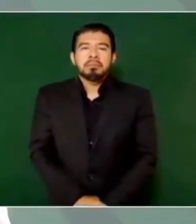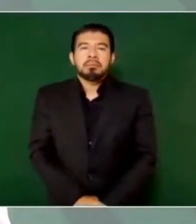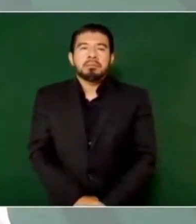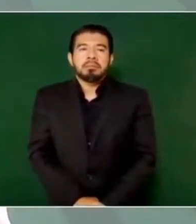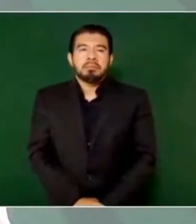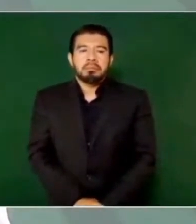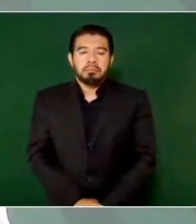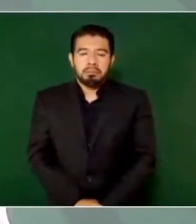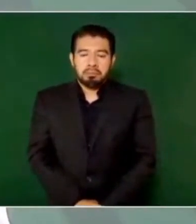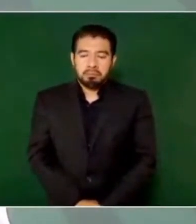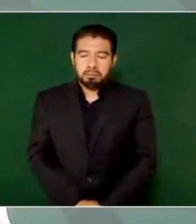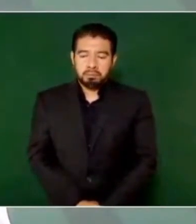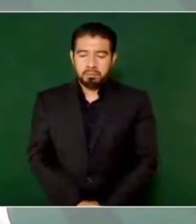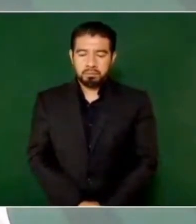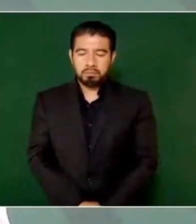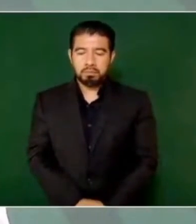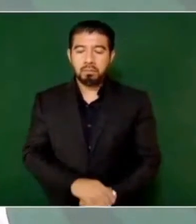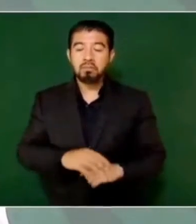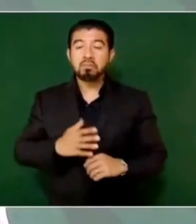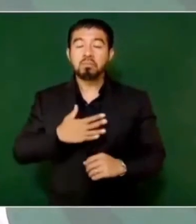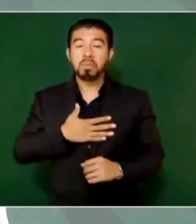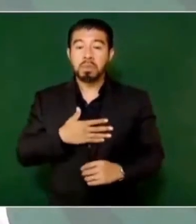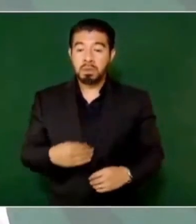mi vida pública en Tabasco,